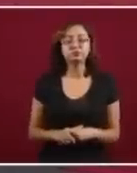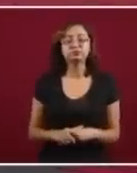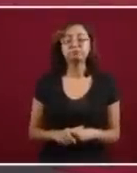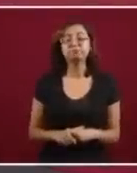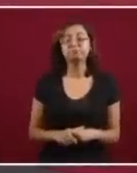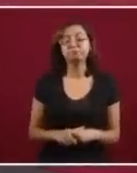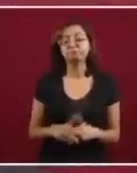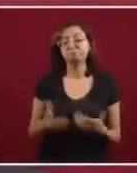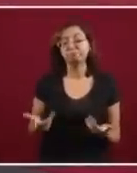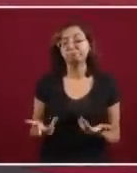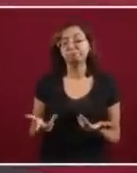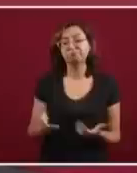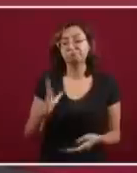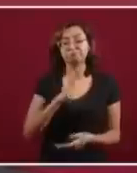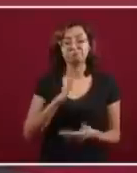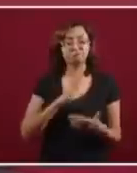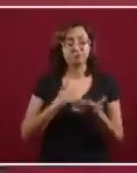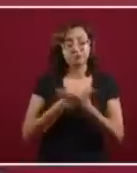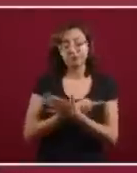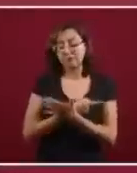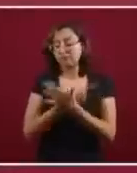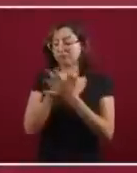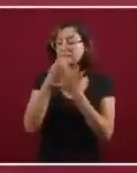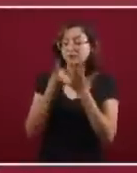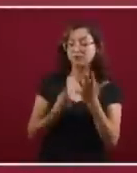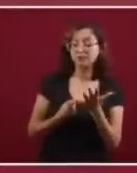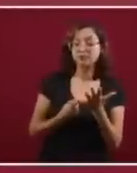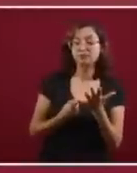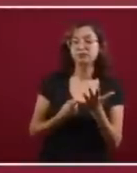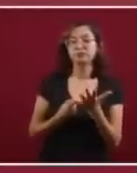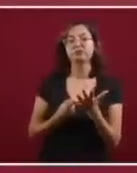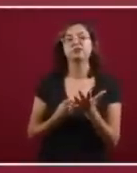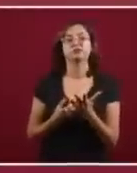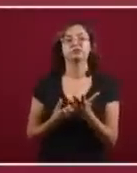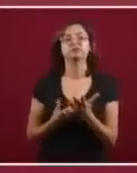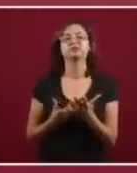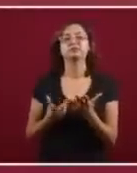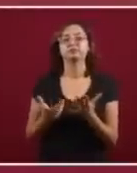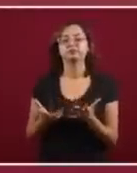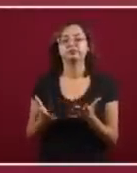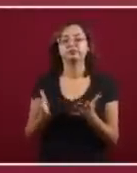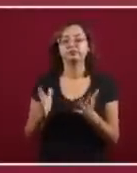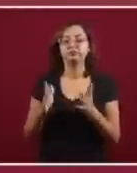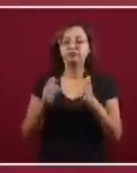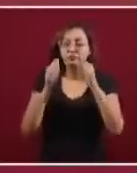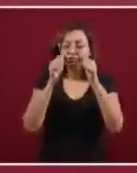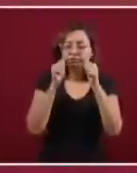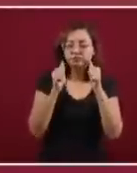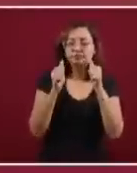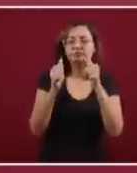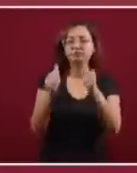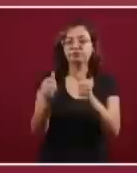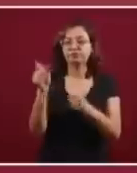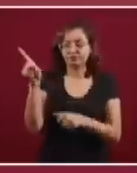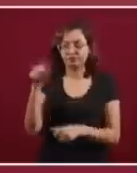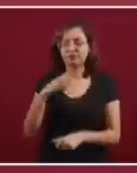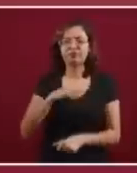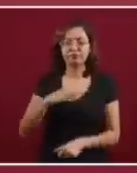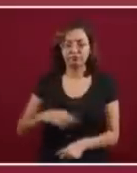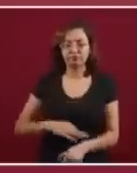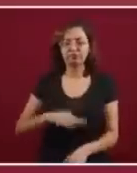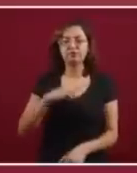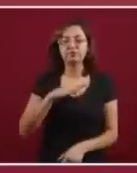de opciones para incrementar la atención a pasajeros en toluca